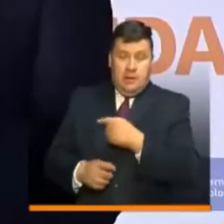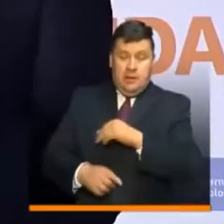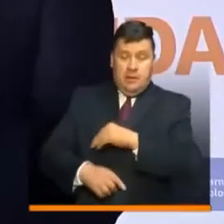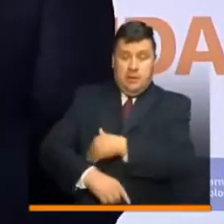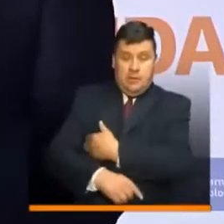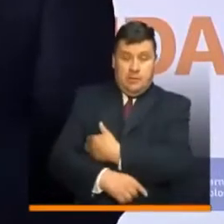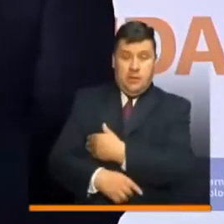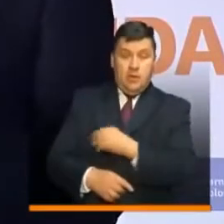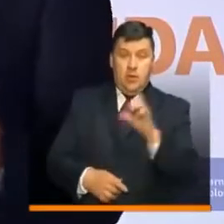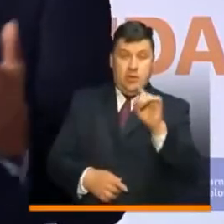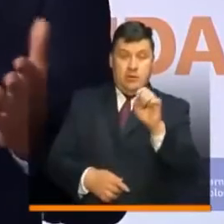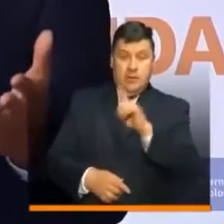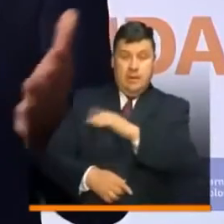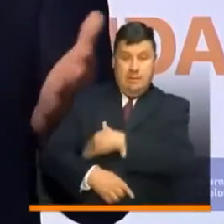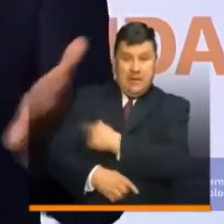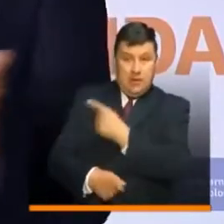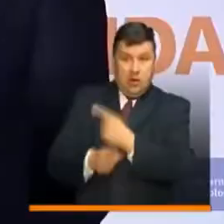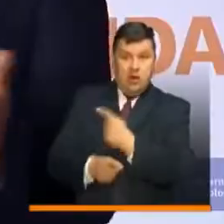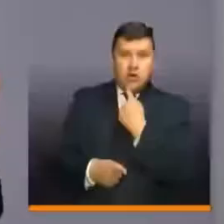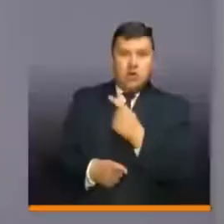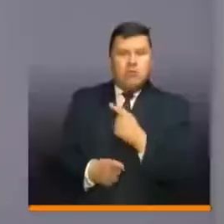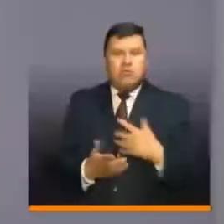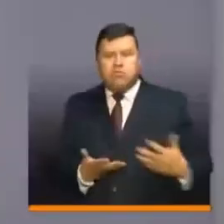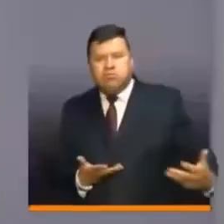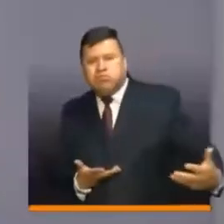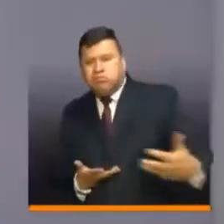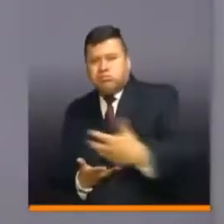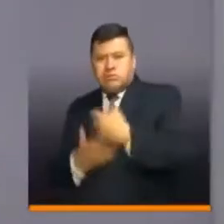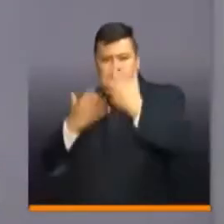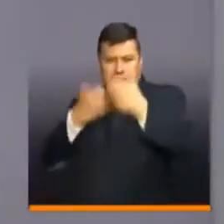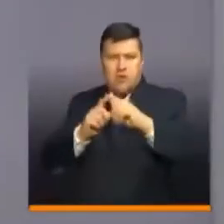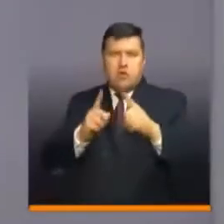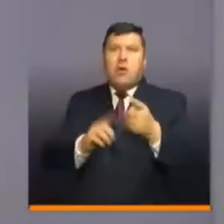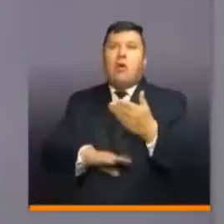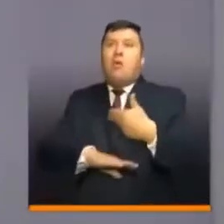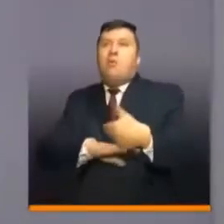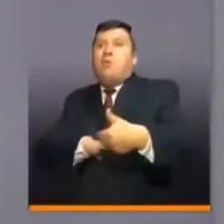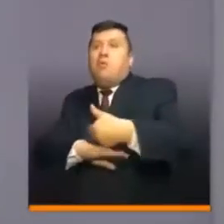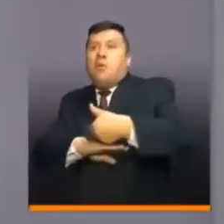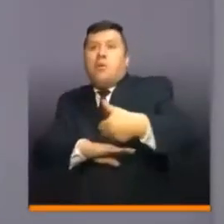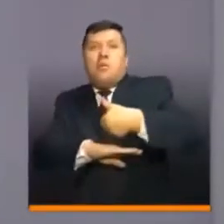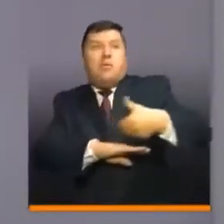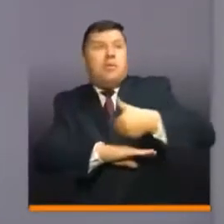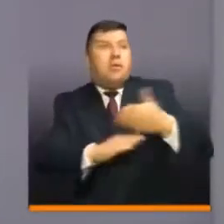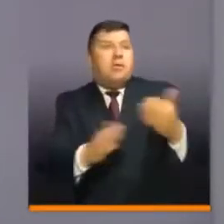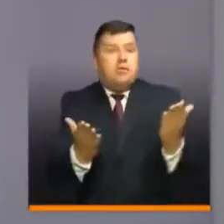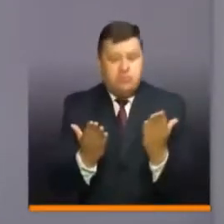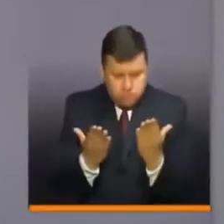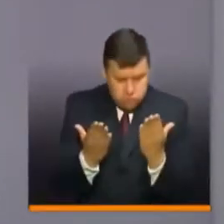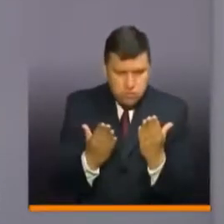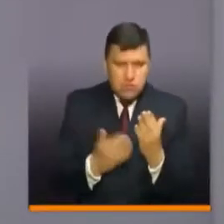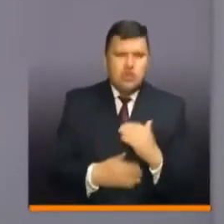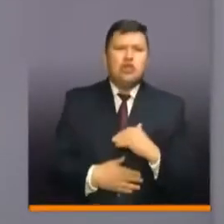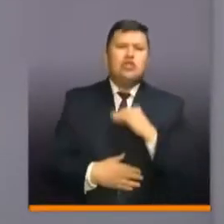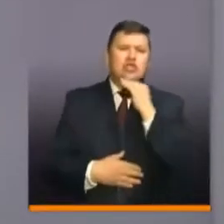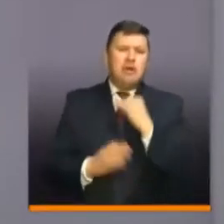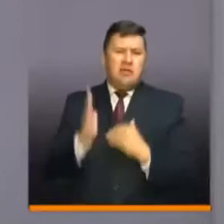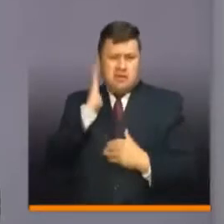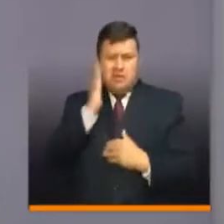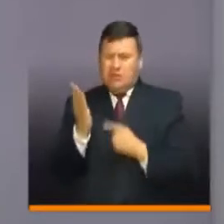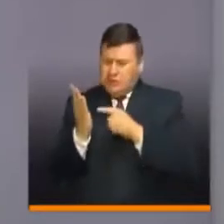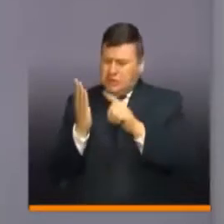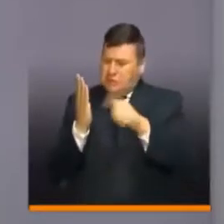muy sencillo es una plataforma que recoge todas las diferentes ofertas que tenemos que todos estamos aquí con celulares llenos de ofertas de